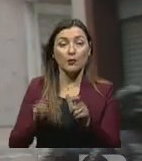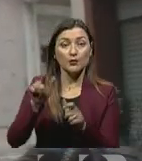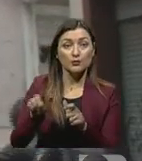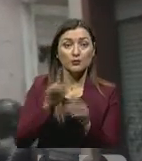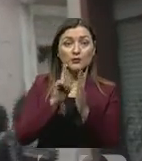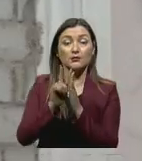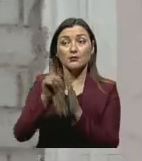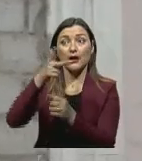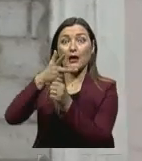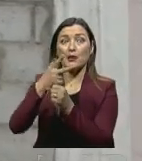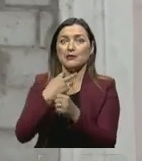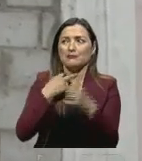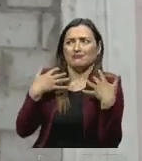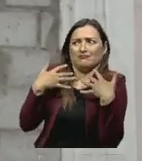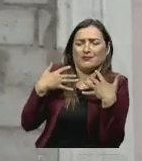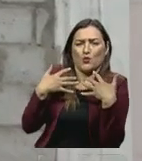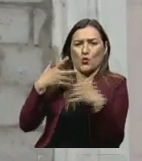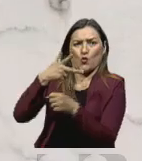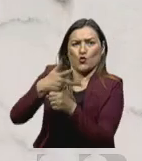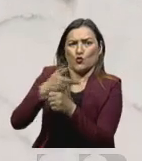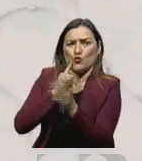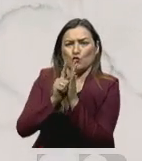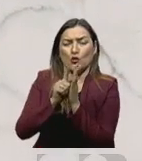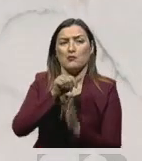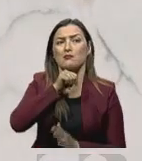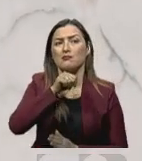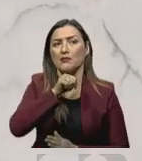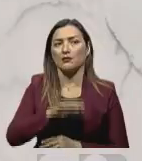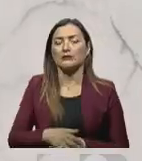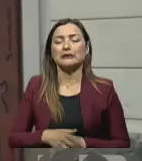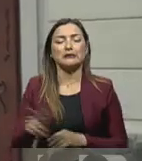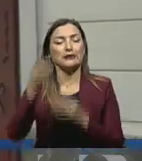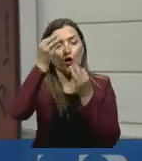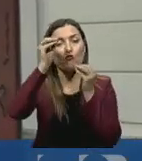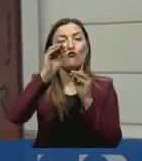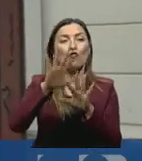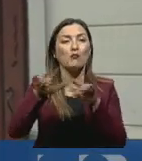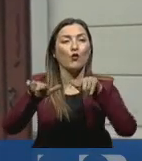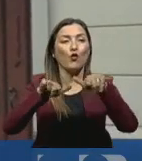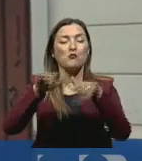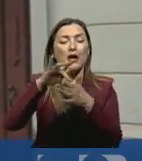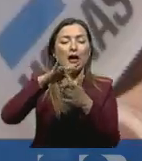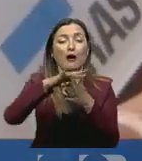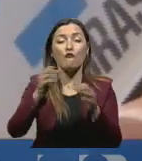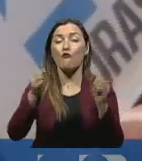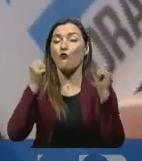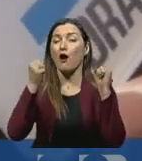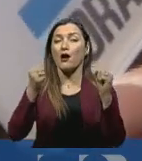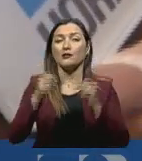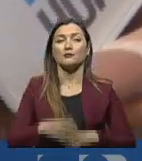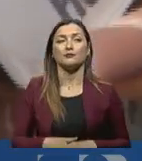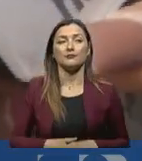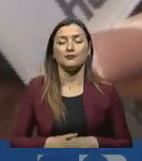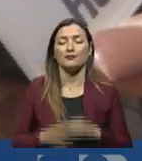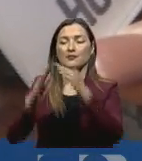denunciar ante las cámaras por miedo a que luego sean reconocidos por delincuentes pero cuentan que este sector Es peligroso te dejan ahí